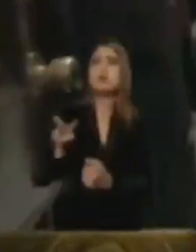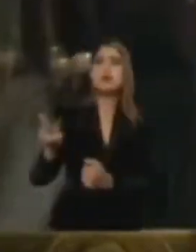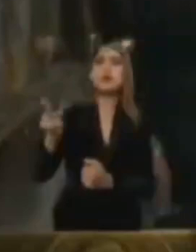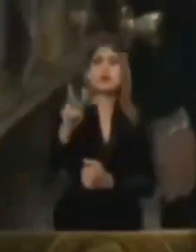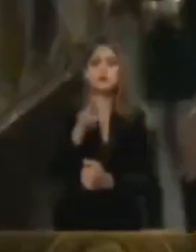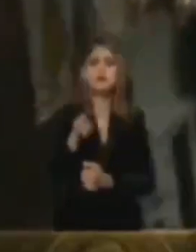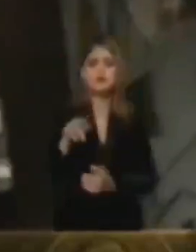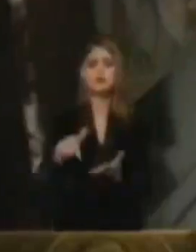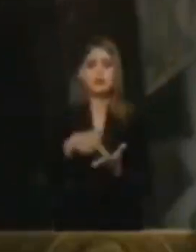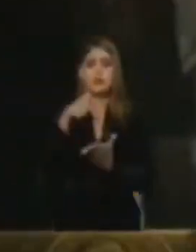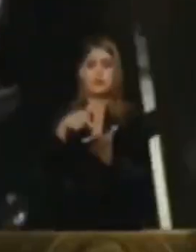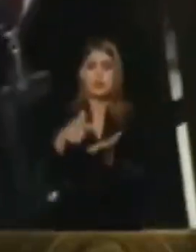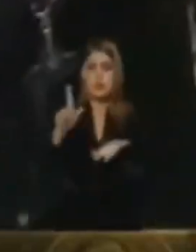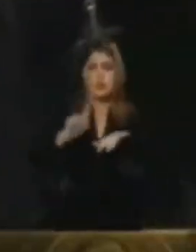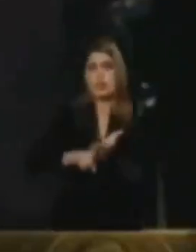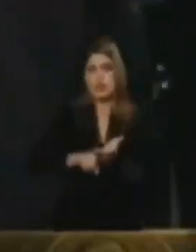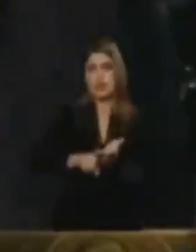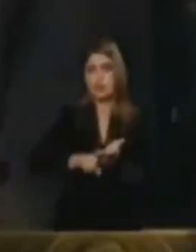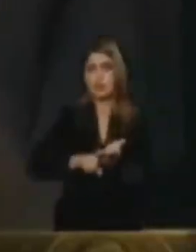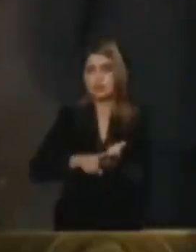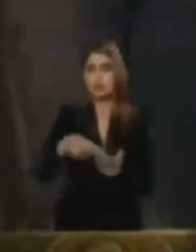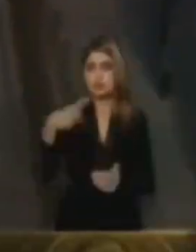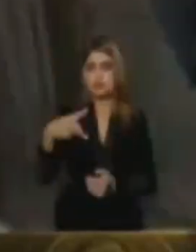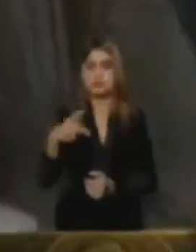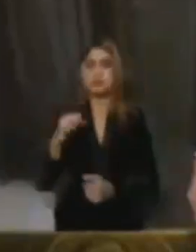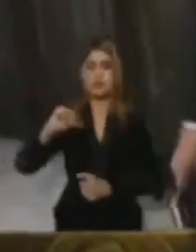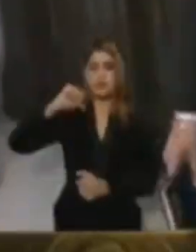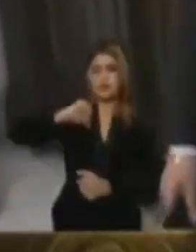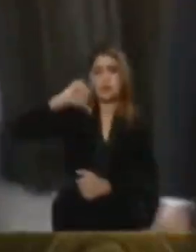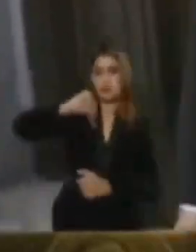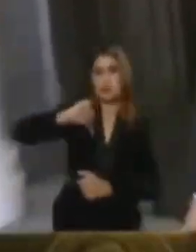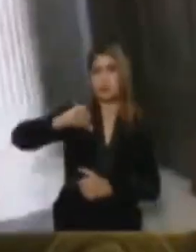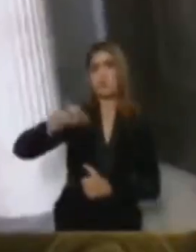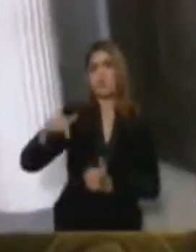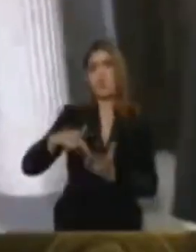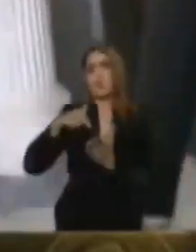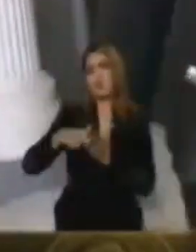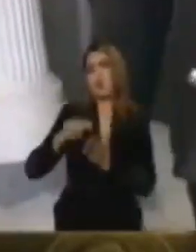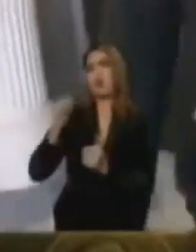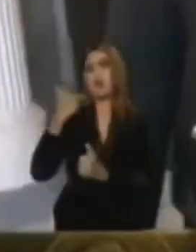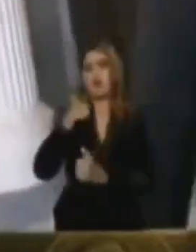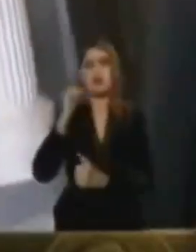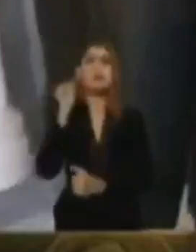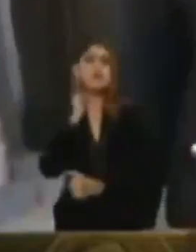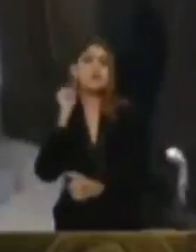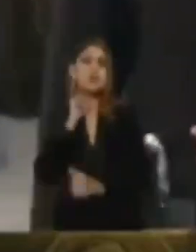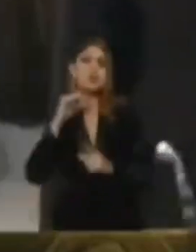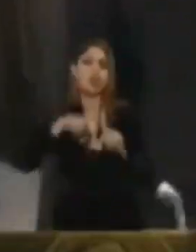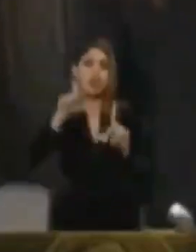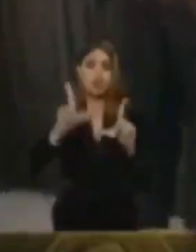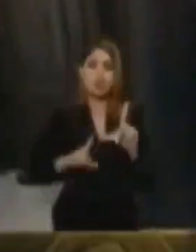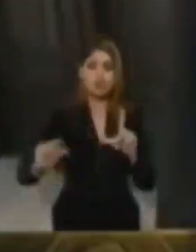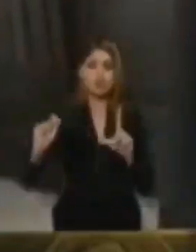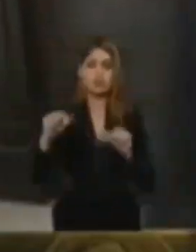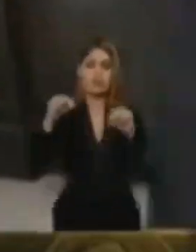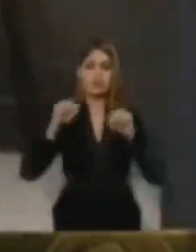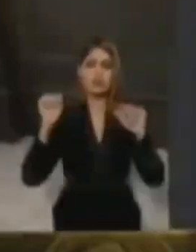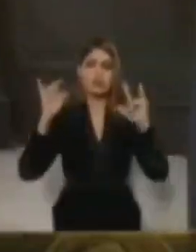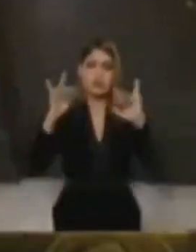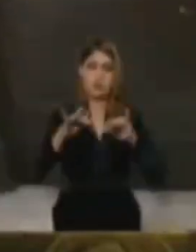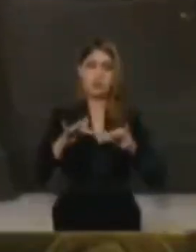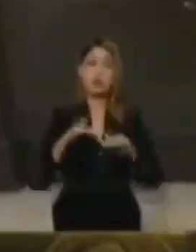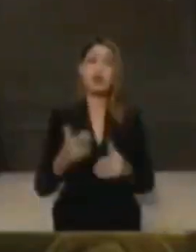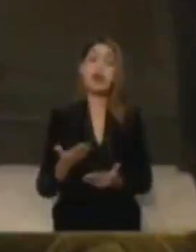que integran la arquitectura de esta antigua sede del Senado de la República, sino también